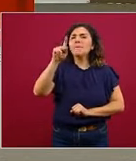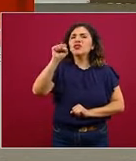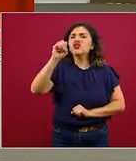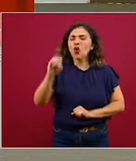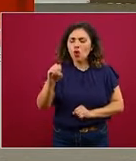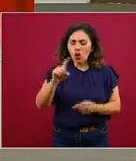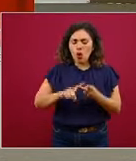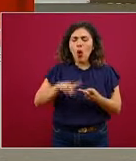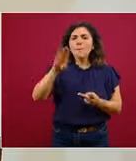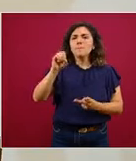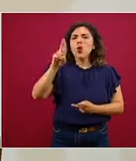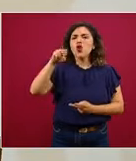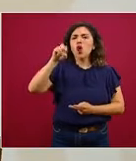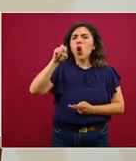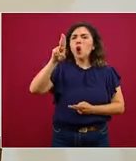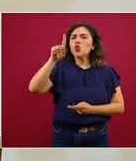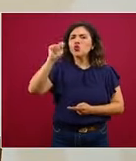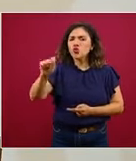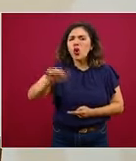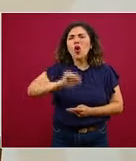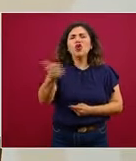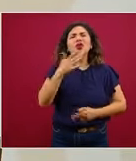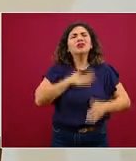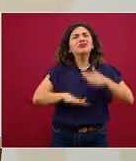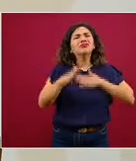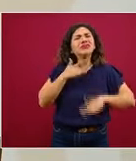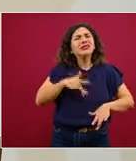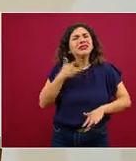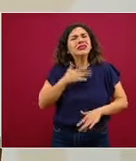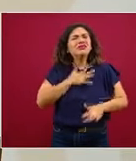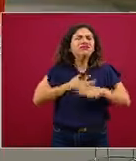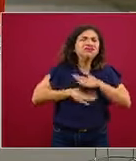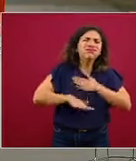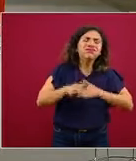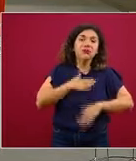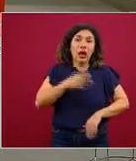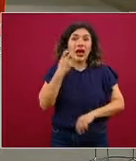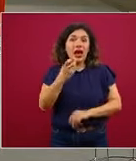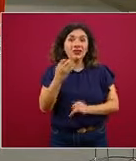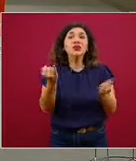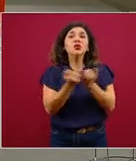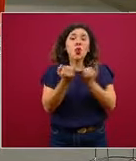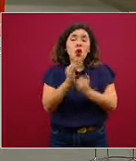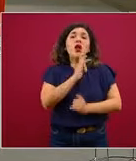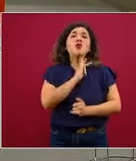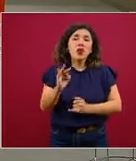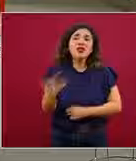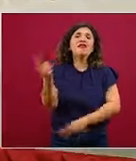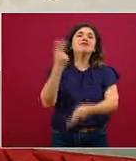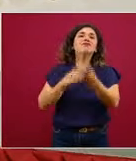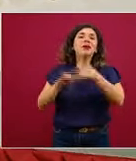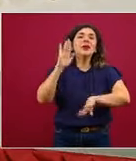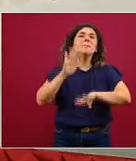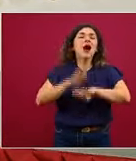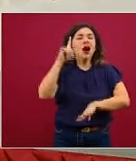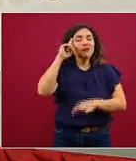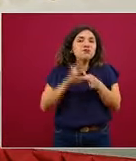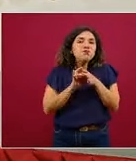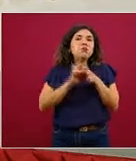burnout y la fatiga por compasión. Y eso puede también, desafortunadamente, a contribuir a algún tipo de